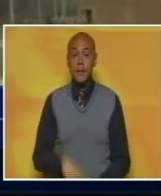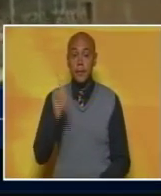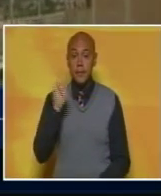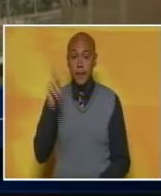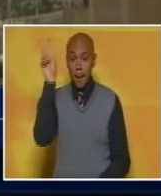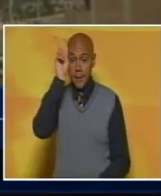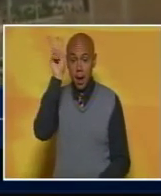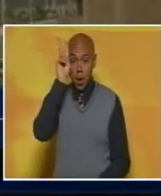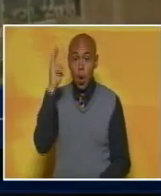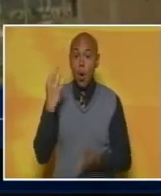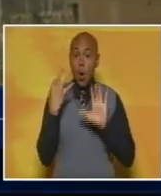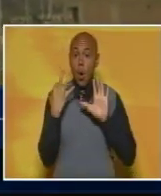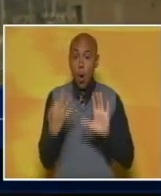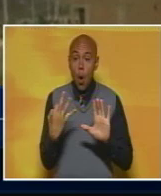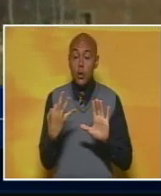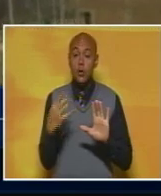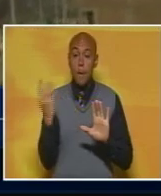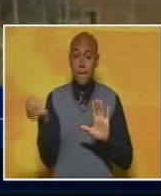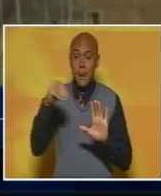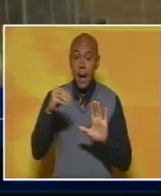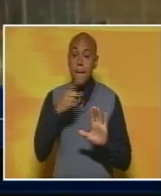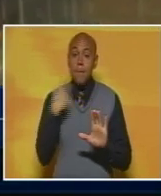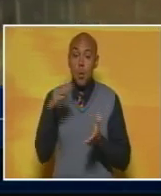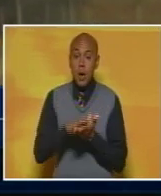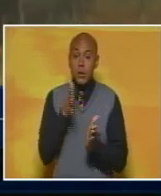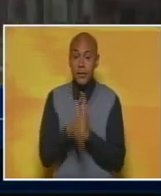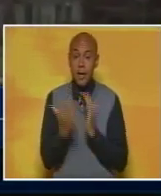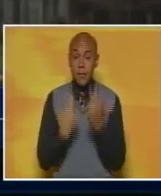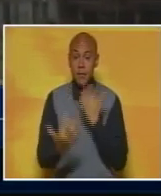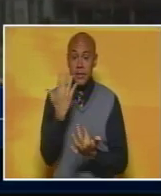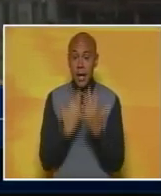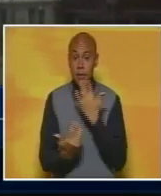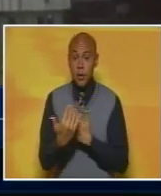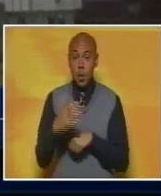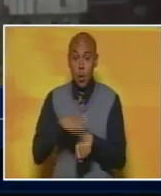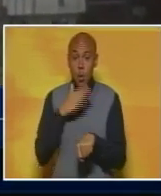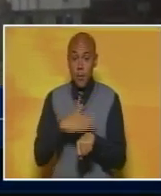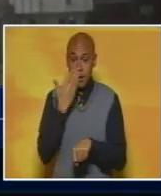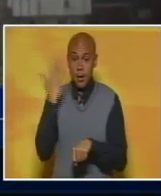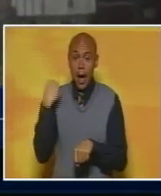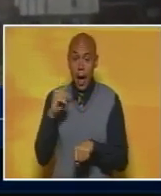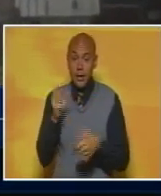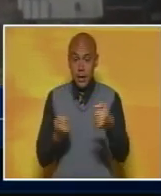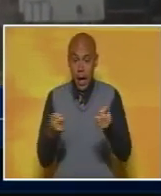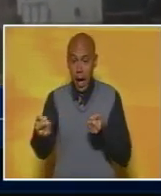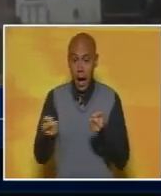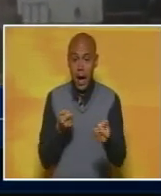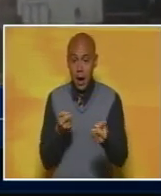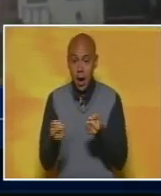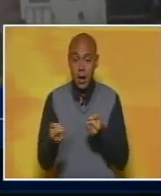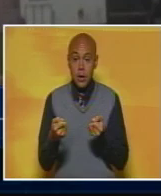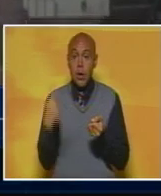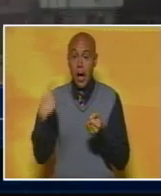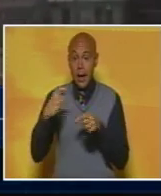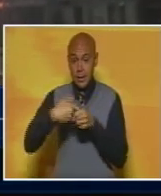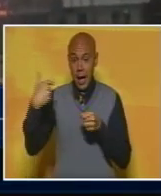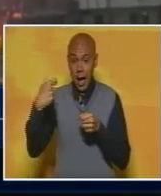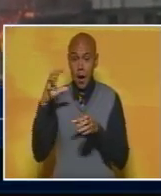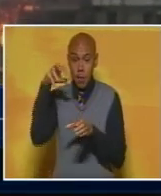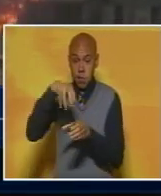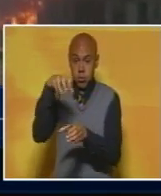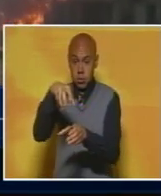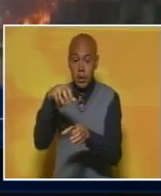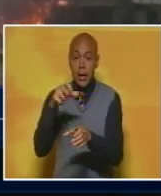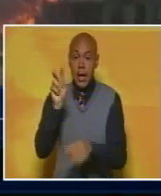Perú subió a 8 el número de muertos por el incendio producido este jueves por la explosión de un camión cisterna que transportaba gas en